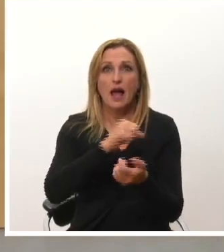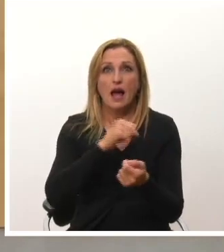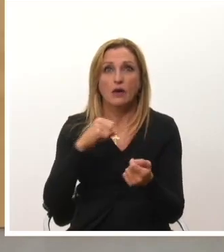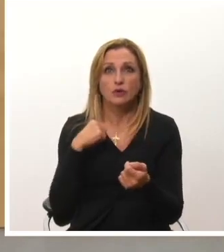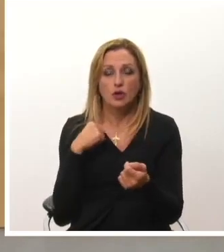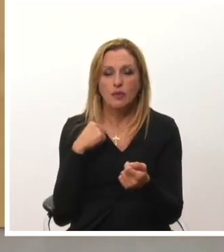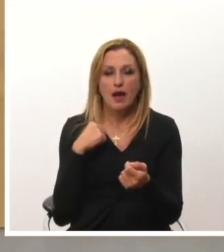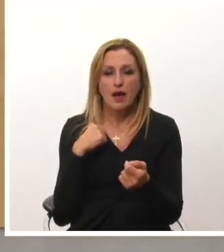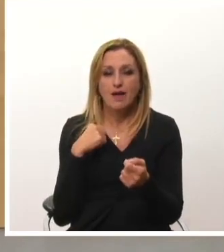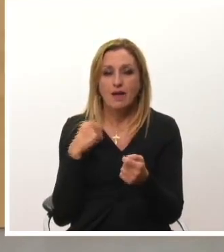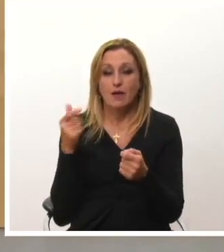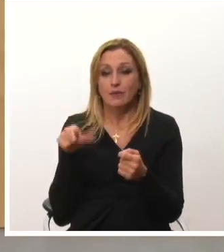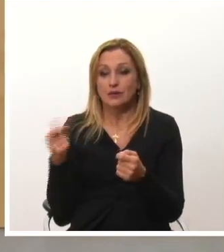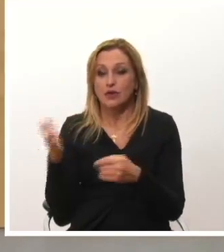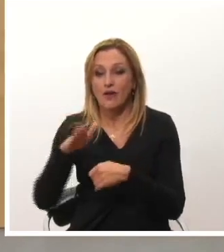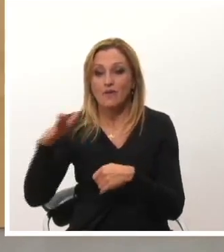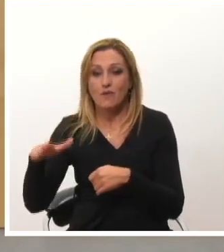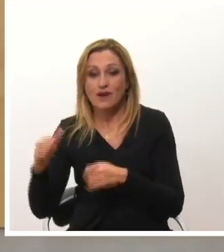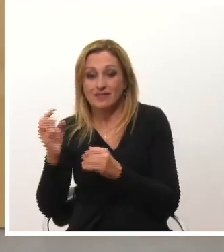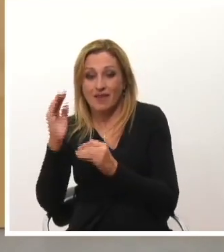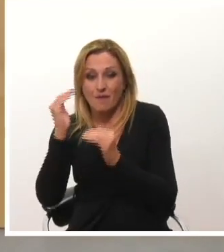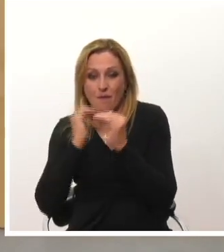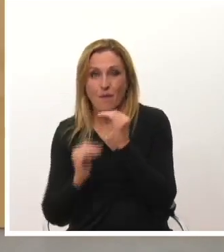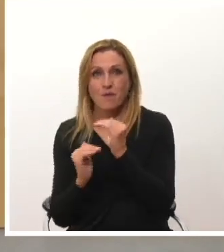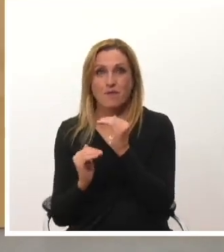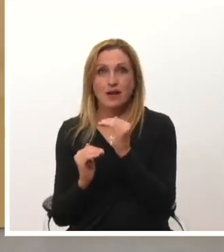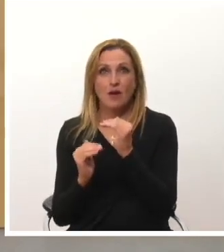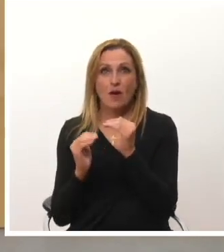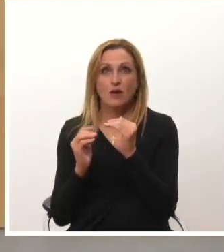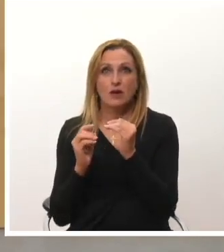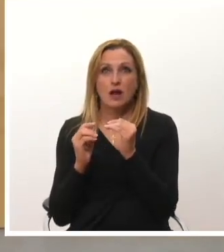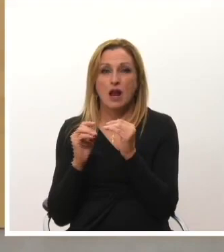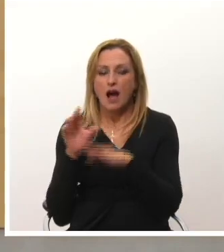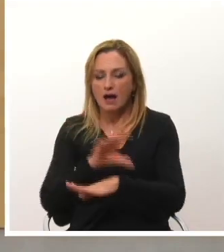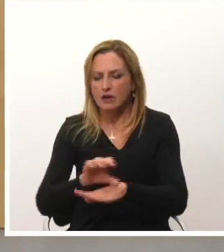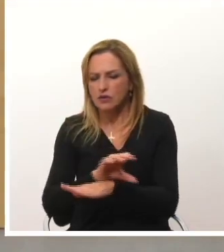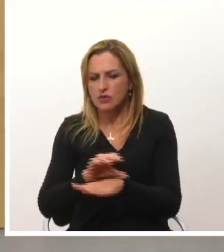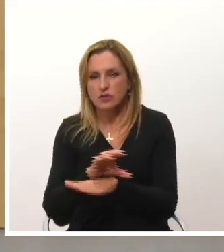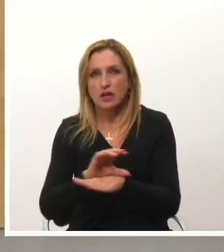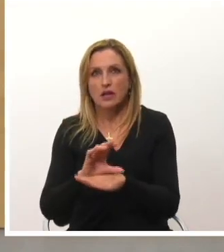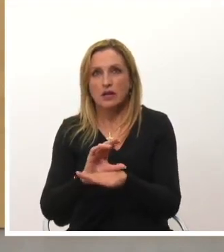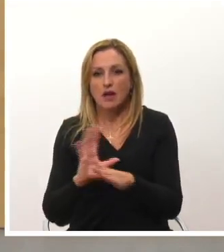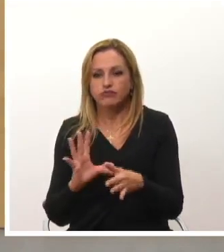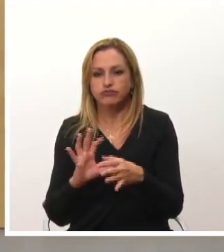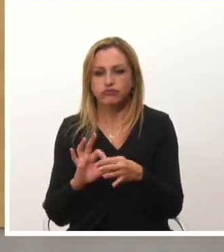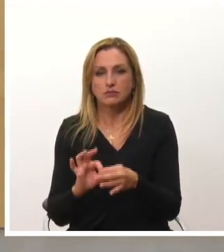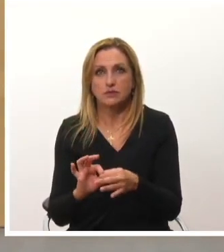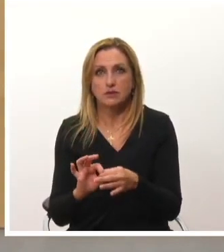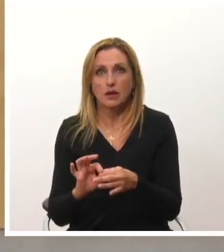eso ha sido el esfuerzo del gobierno esfuerzo del de las consejerías por por